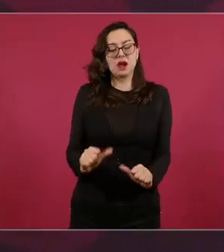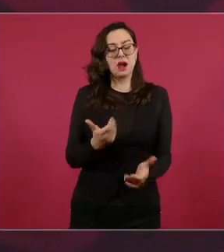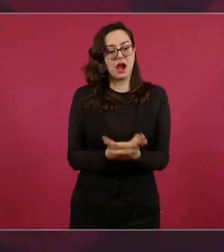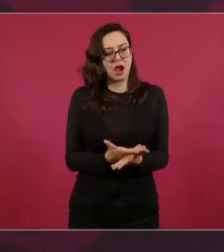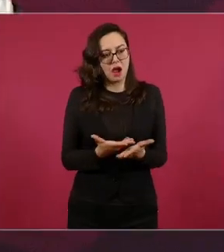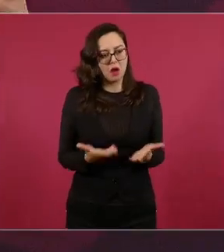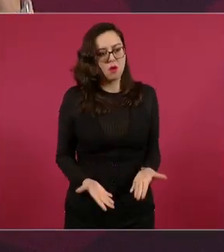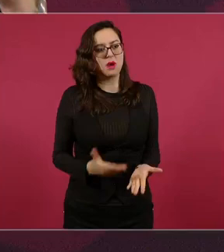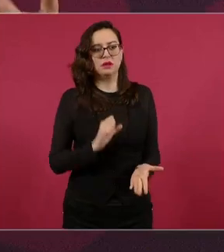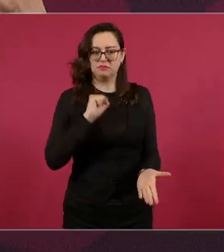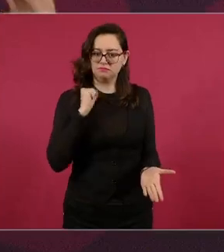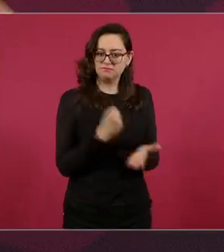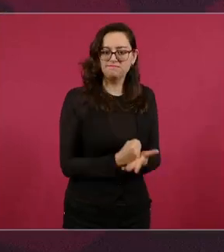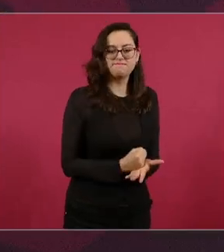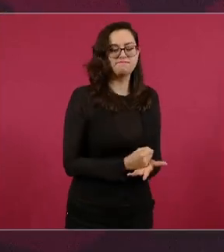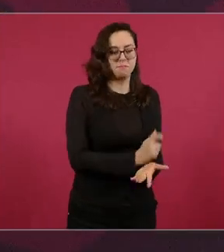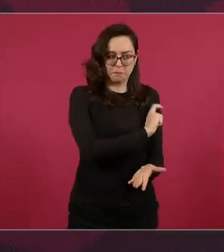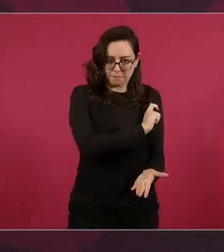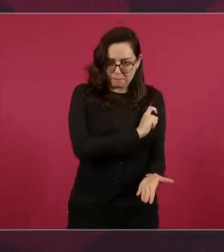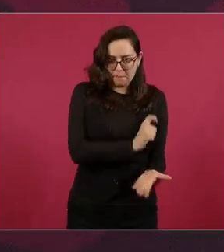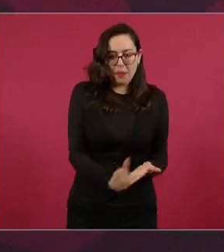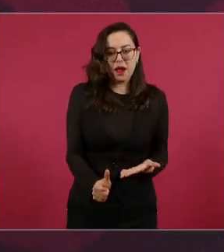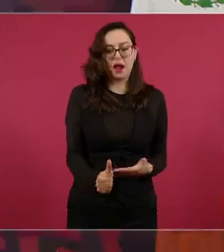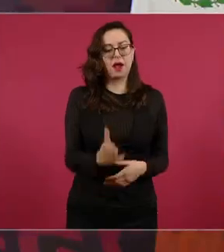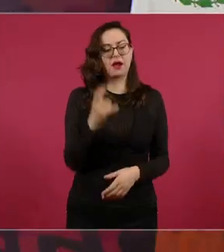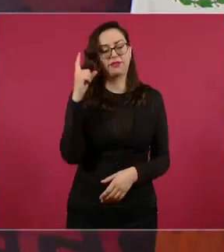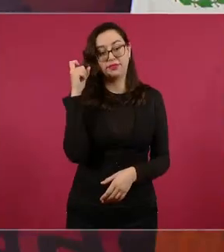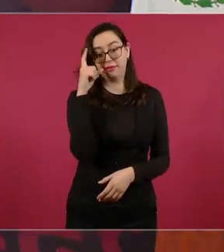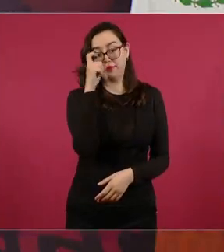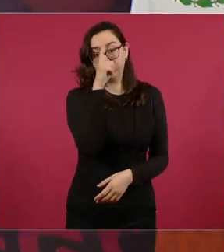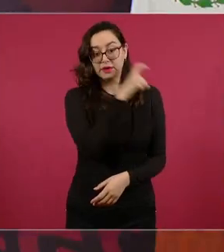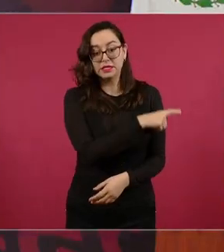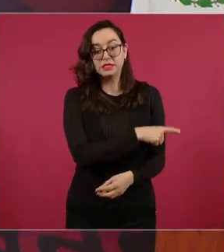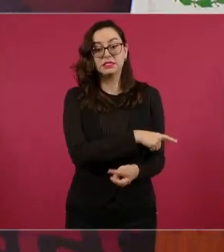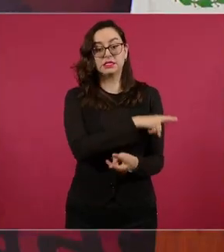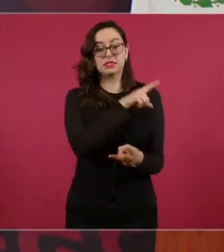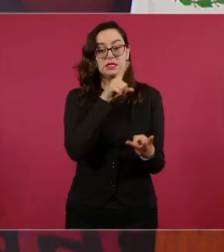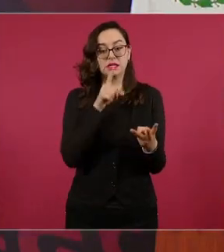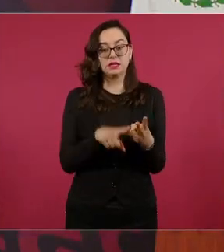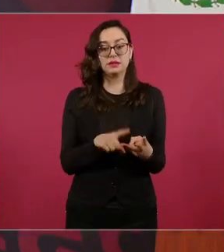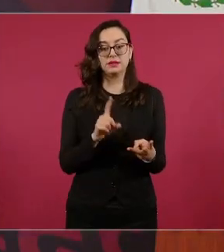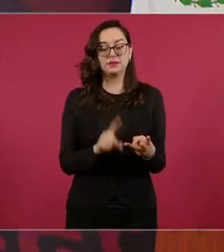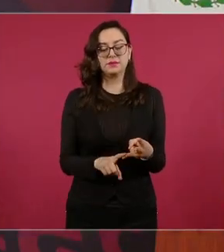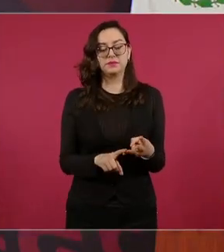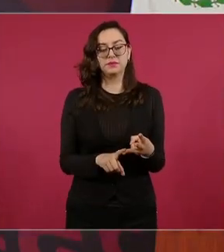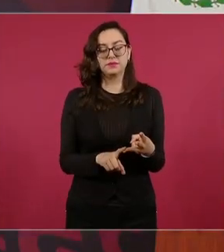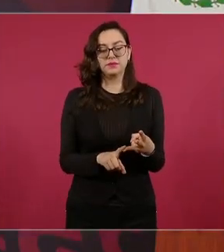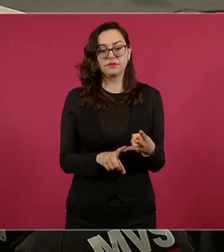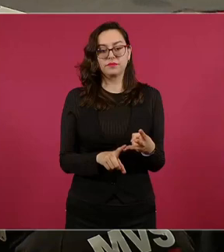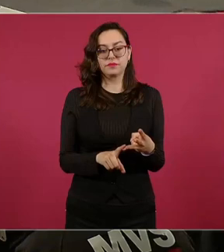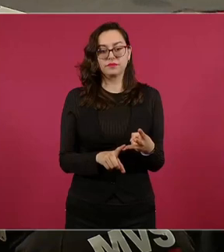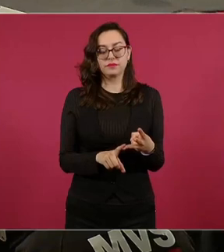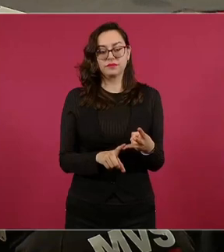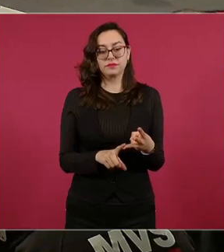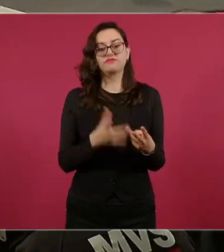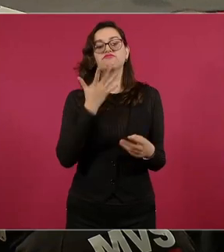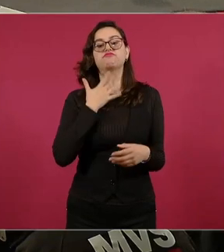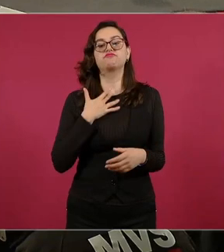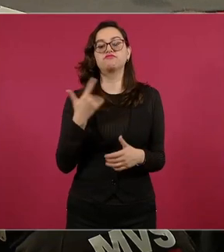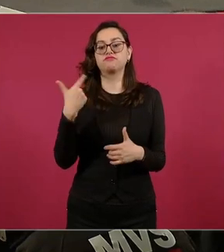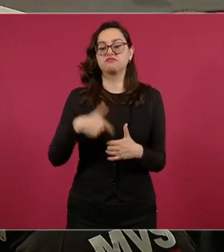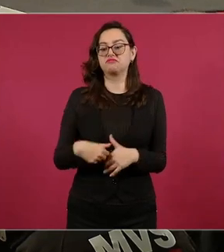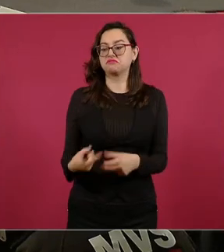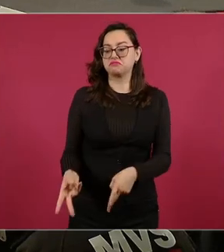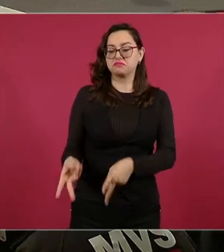lo que nos ha costado que no se roben los combustibles,